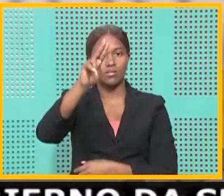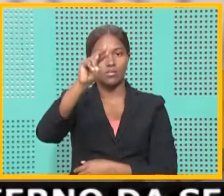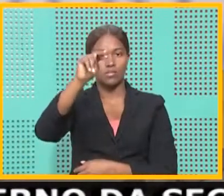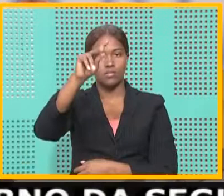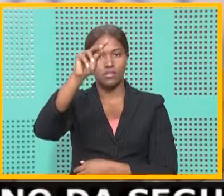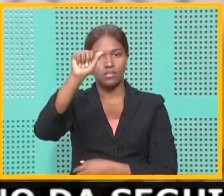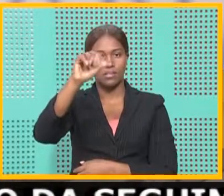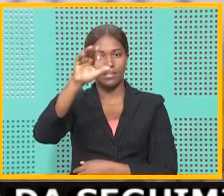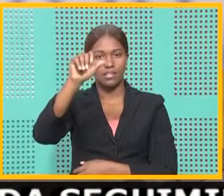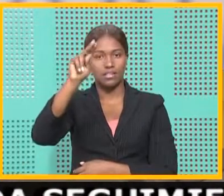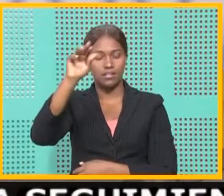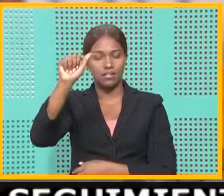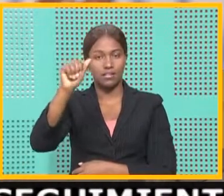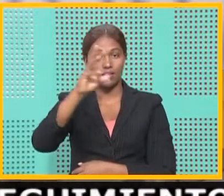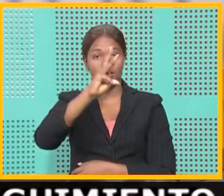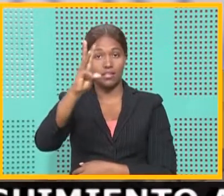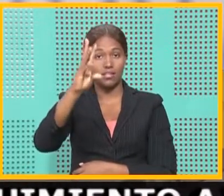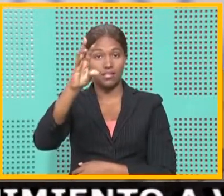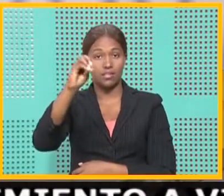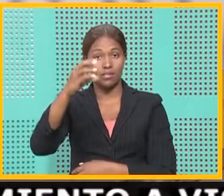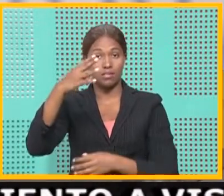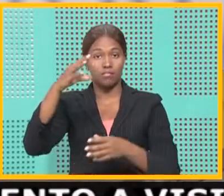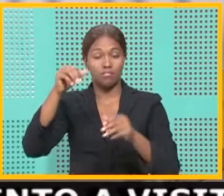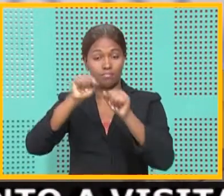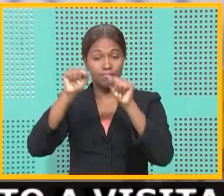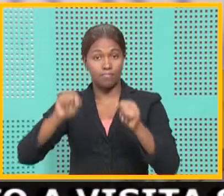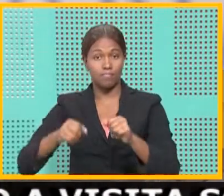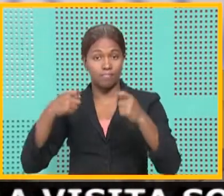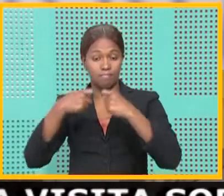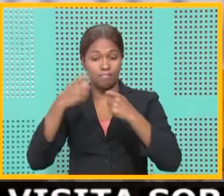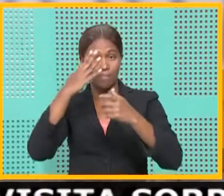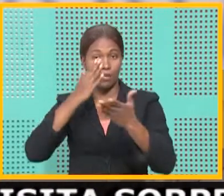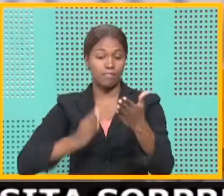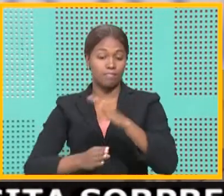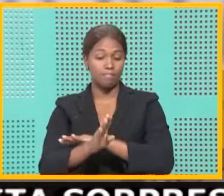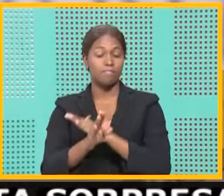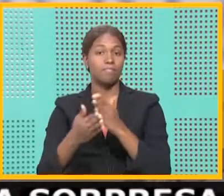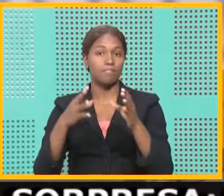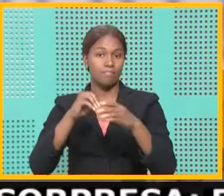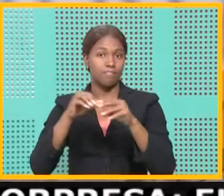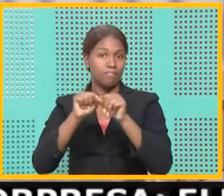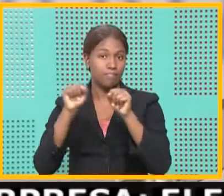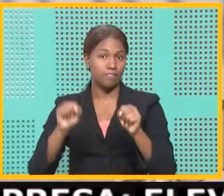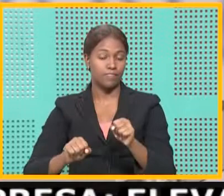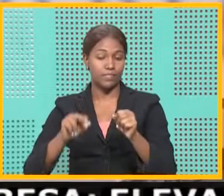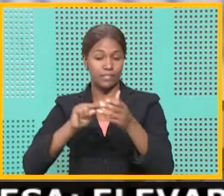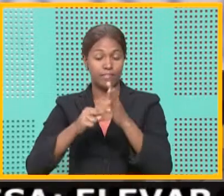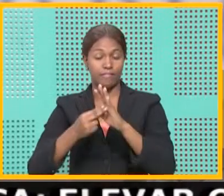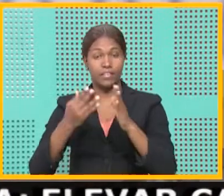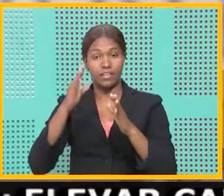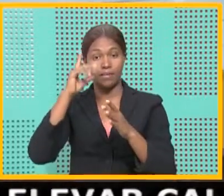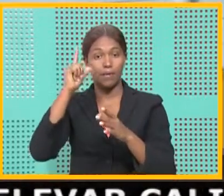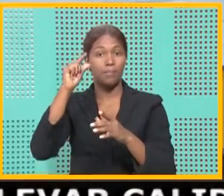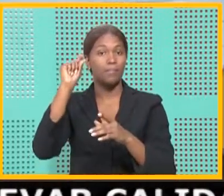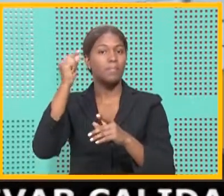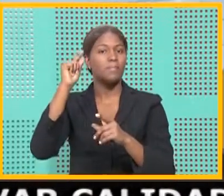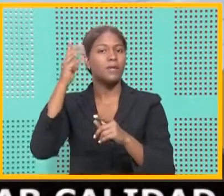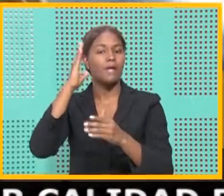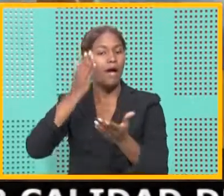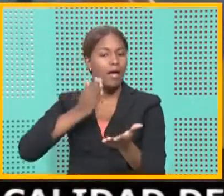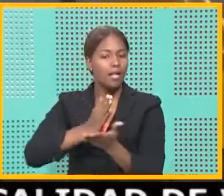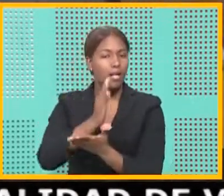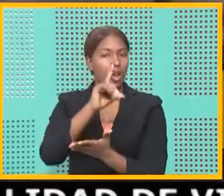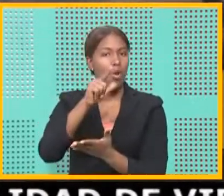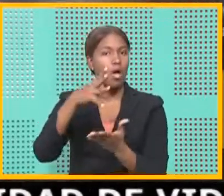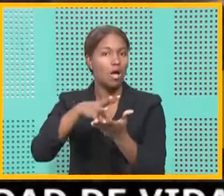750 megavatios de energía que entrarán al sistema. Yo dije que el Estado entraba y luego salía. Pero